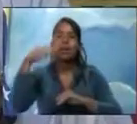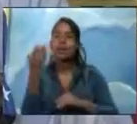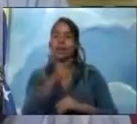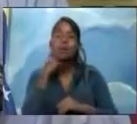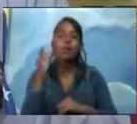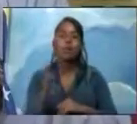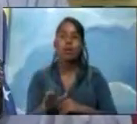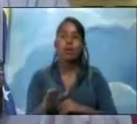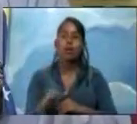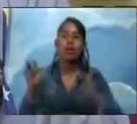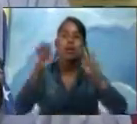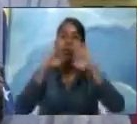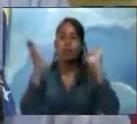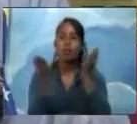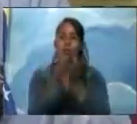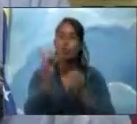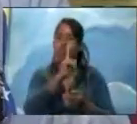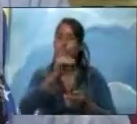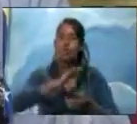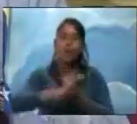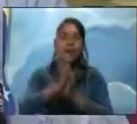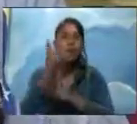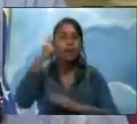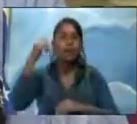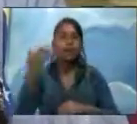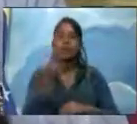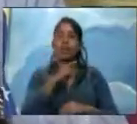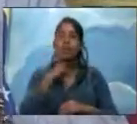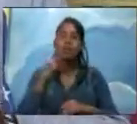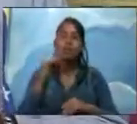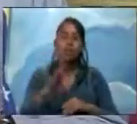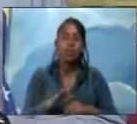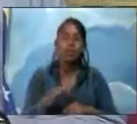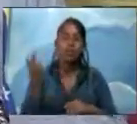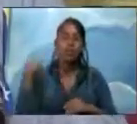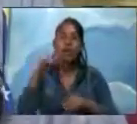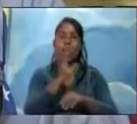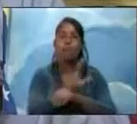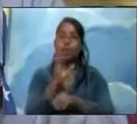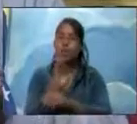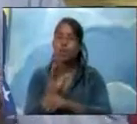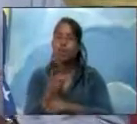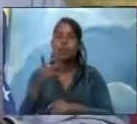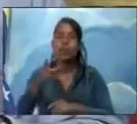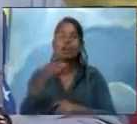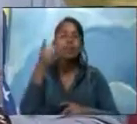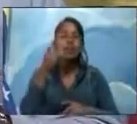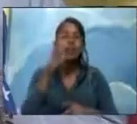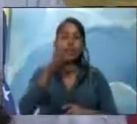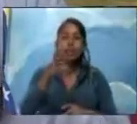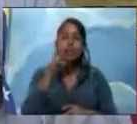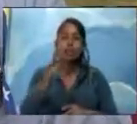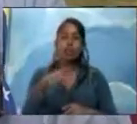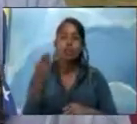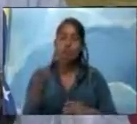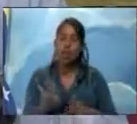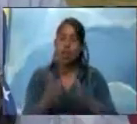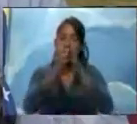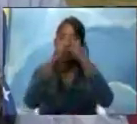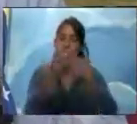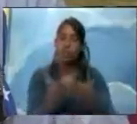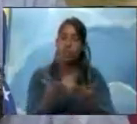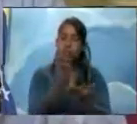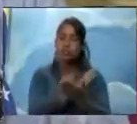No. El mundo no se acaba para el que muere. Tenga usted cuidado con esto. Acá Daniel está viendo que los libros